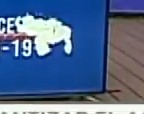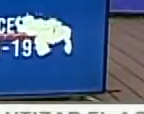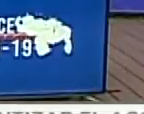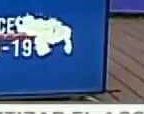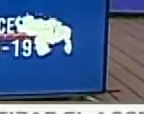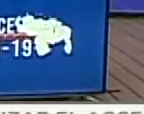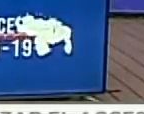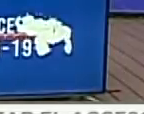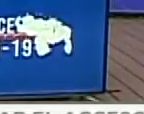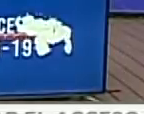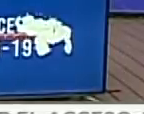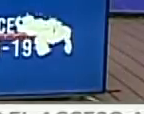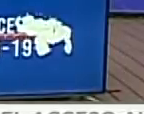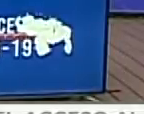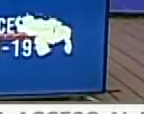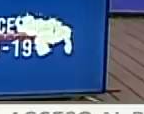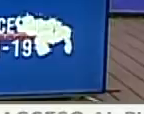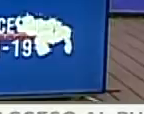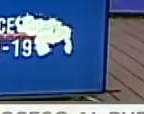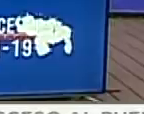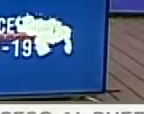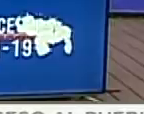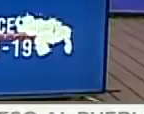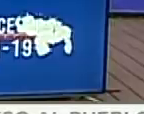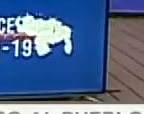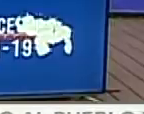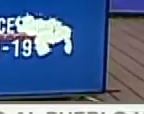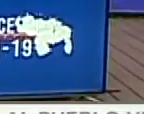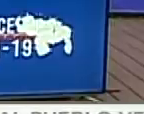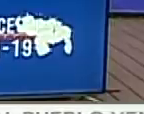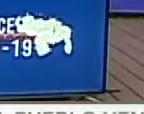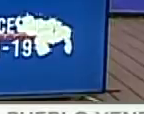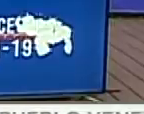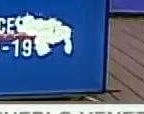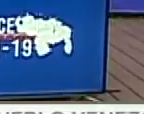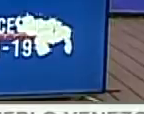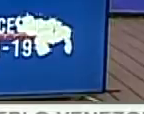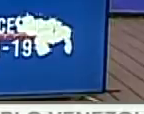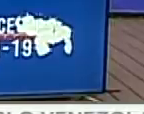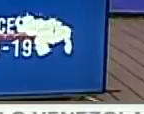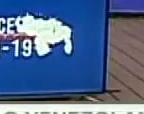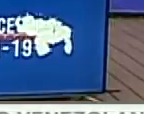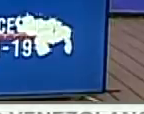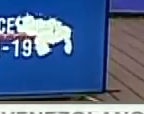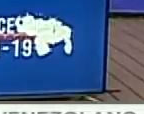Bueno, buenas tardes. Buen domingo, 11 de abril de hoy,